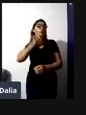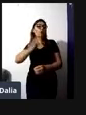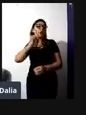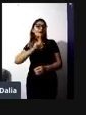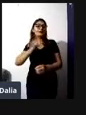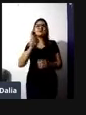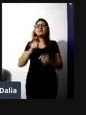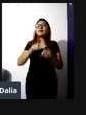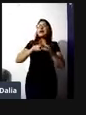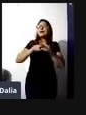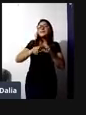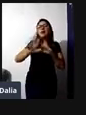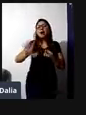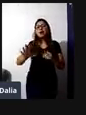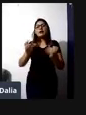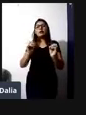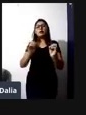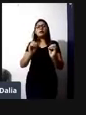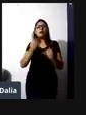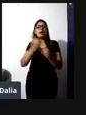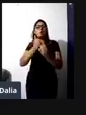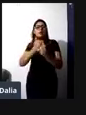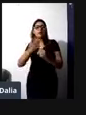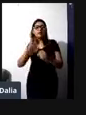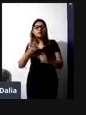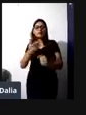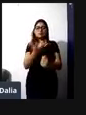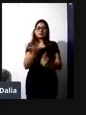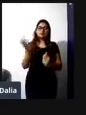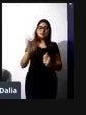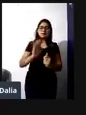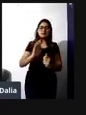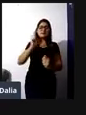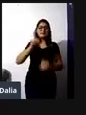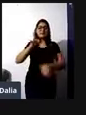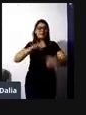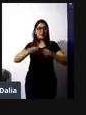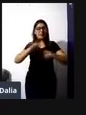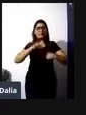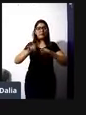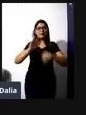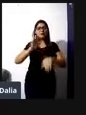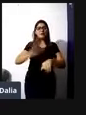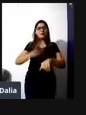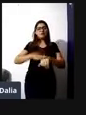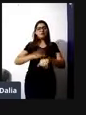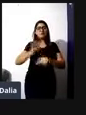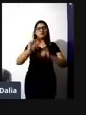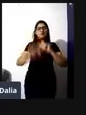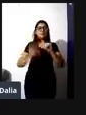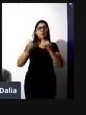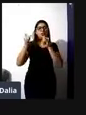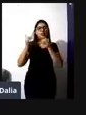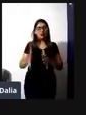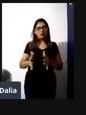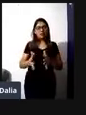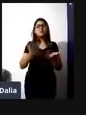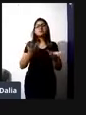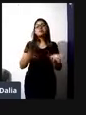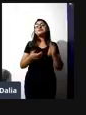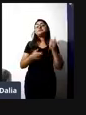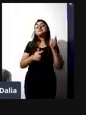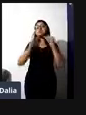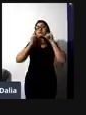cuidadoras, y que también se multiplica el trabajo para estas mujeres, ¿no? Entonces, creo que esta asociación lo que puede hacer también